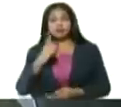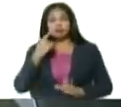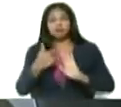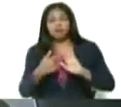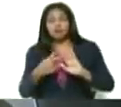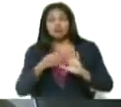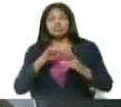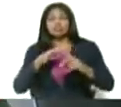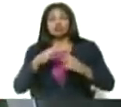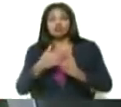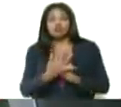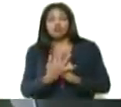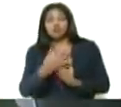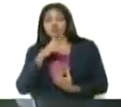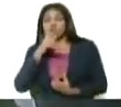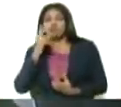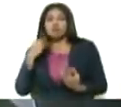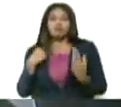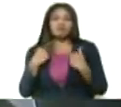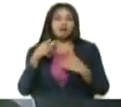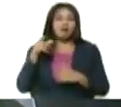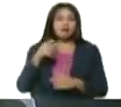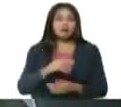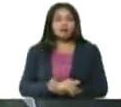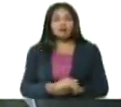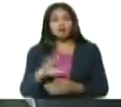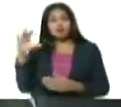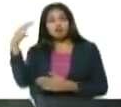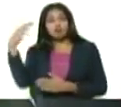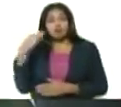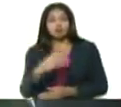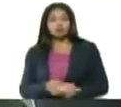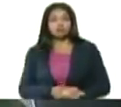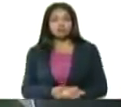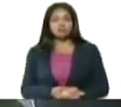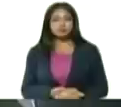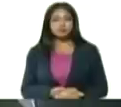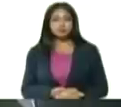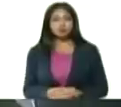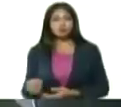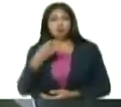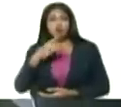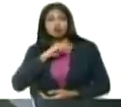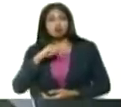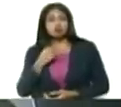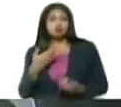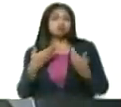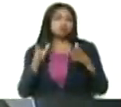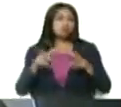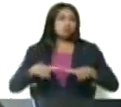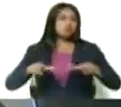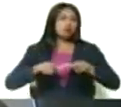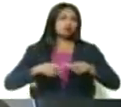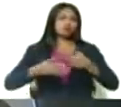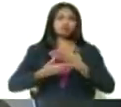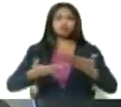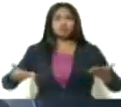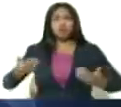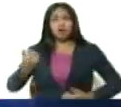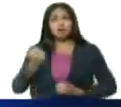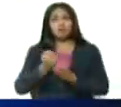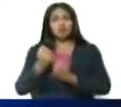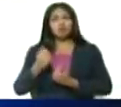situación catastrófica que vive Colombia. Y bueno, nosotros hemos abierto nuestros brazos al